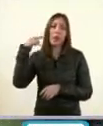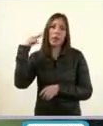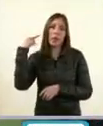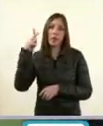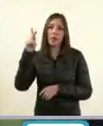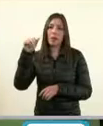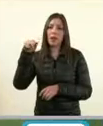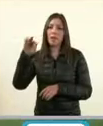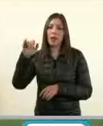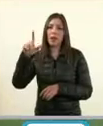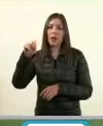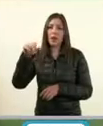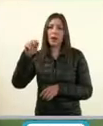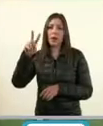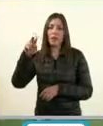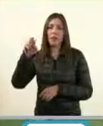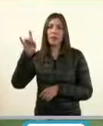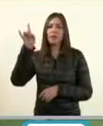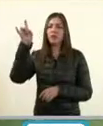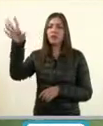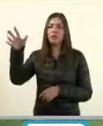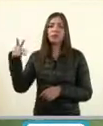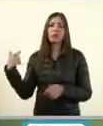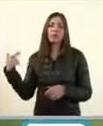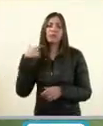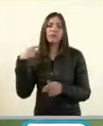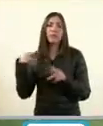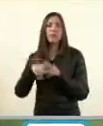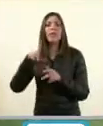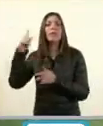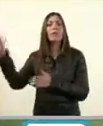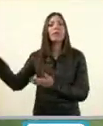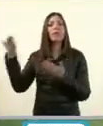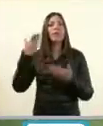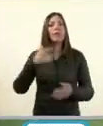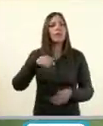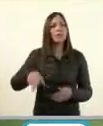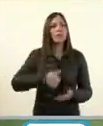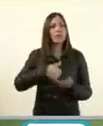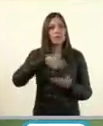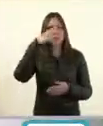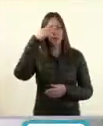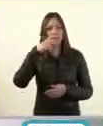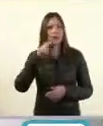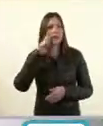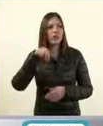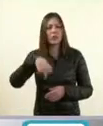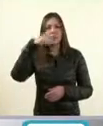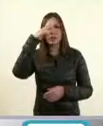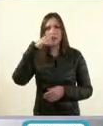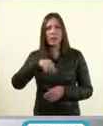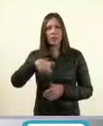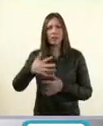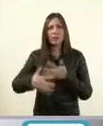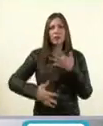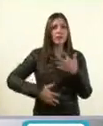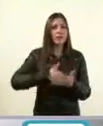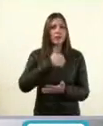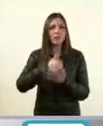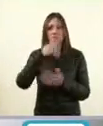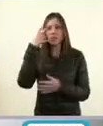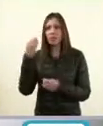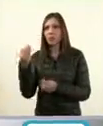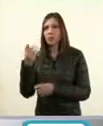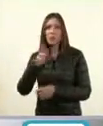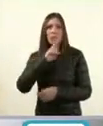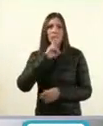encuentra con este estado de sitio, esa tensión en la Ciudad de México. Entonces, logra entrar, pero al ver tal tensión, tienen que replegarse y salir.